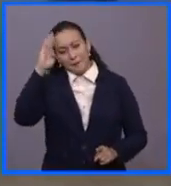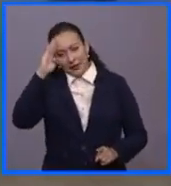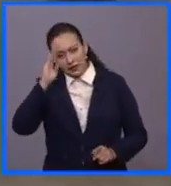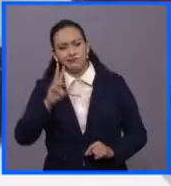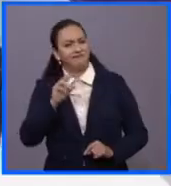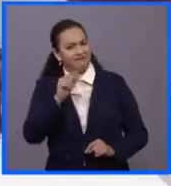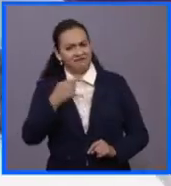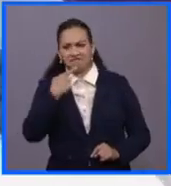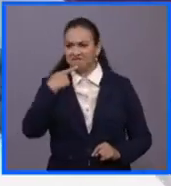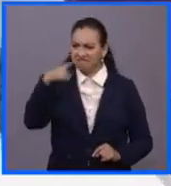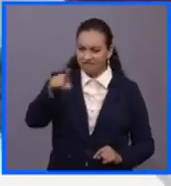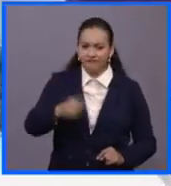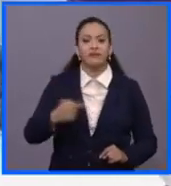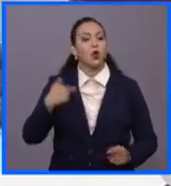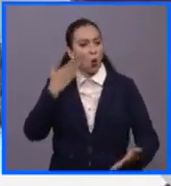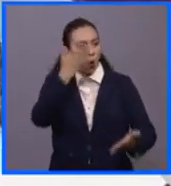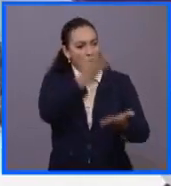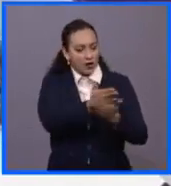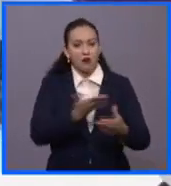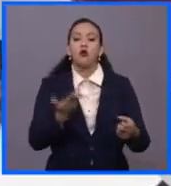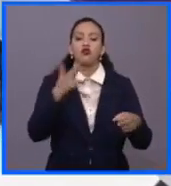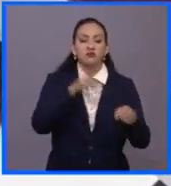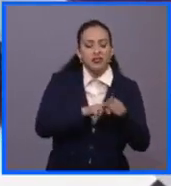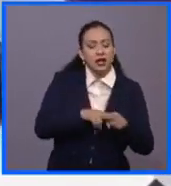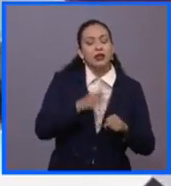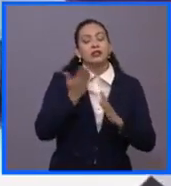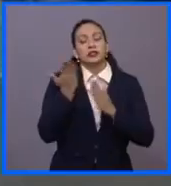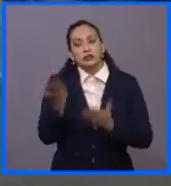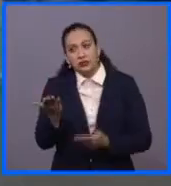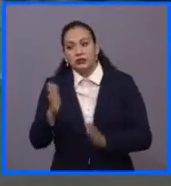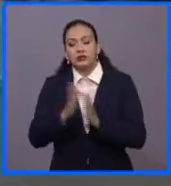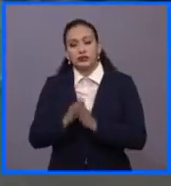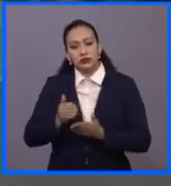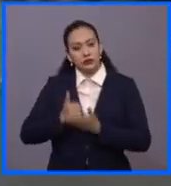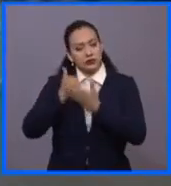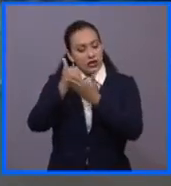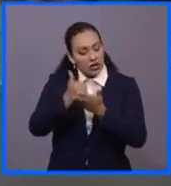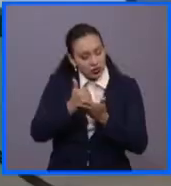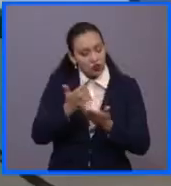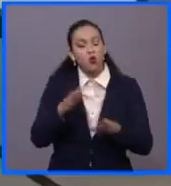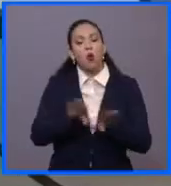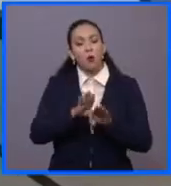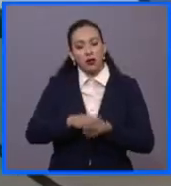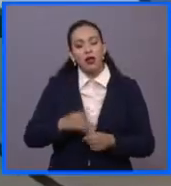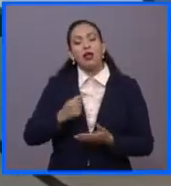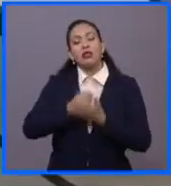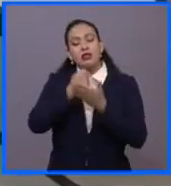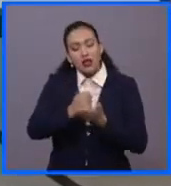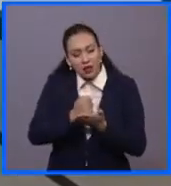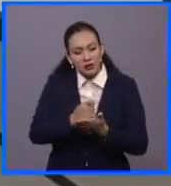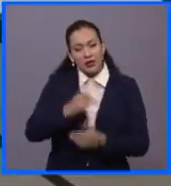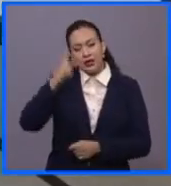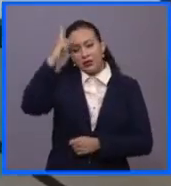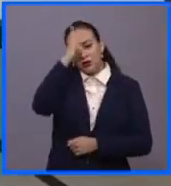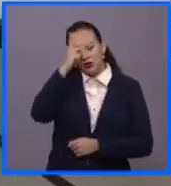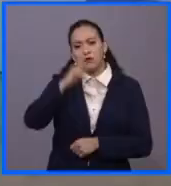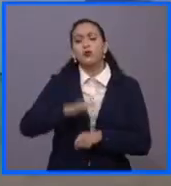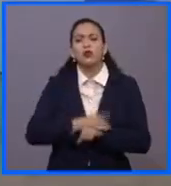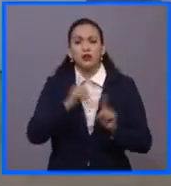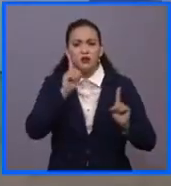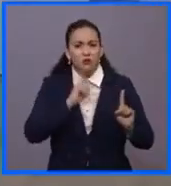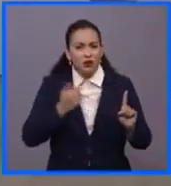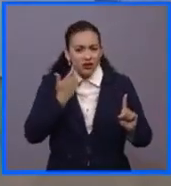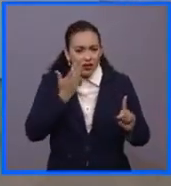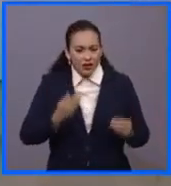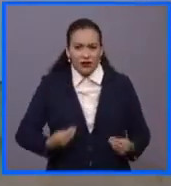institución estatal, otorgar tratamiento médico, psicológico y o psiquiátrico orientado a salud sexual y reproductiva,